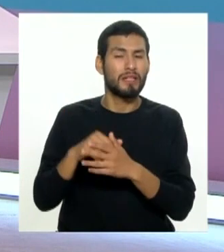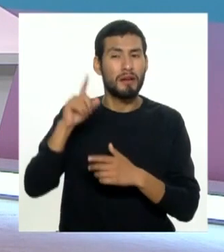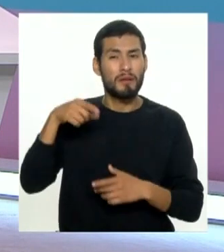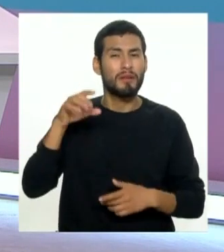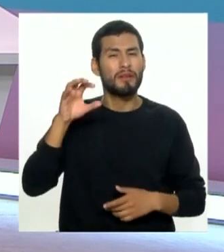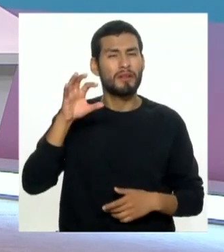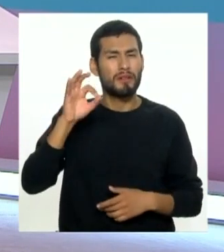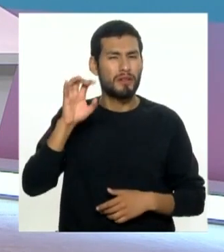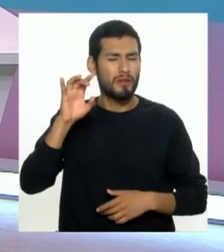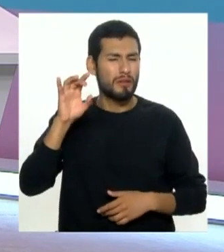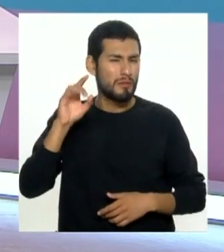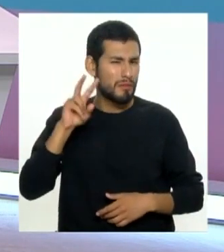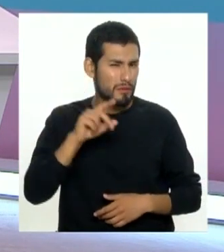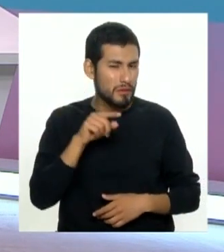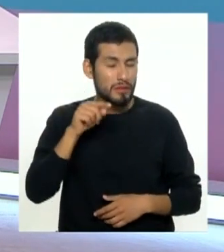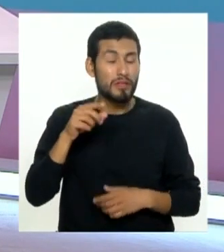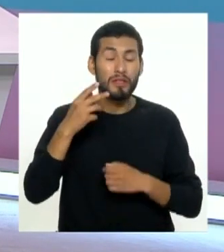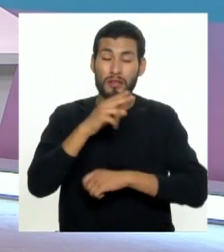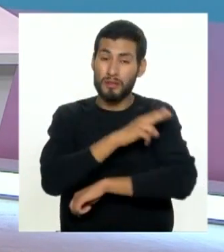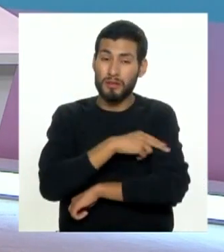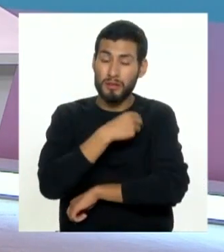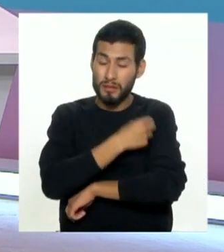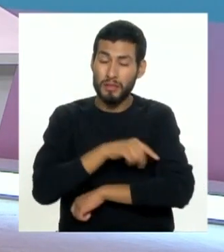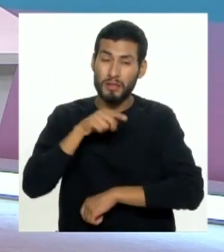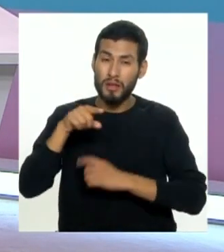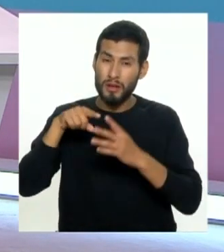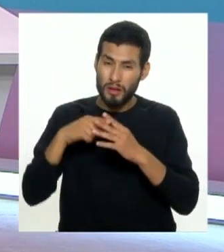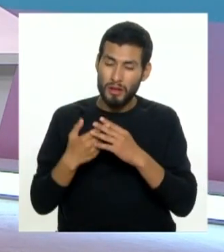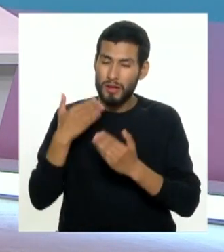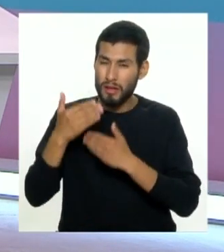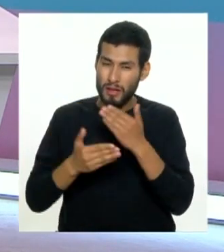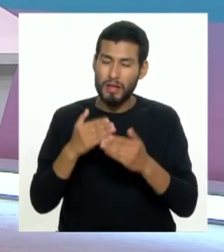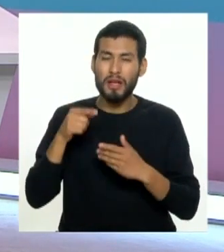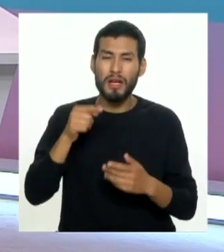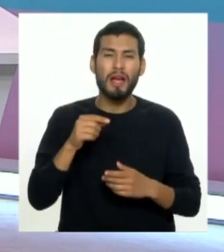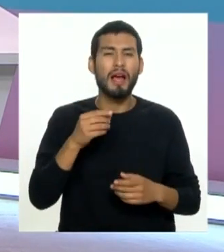digamos, de forma hospitalaria, a trabajarse esta